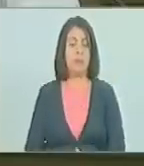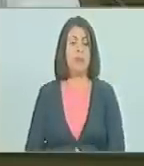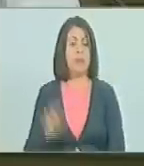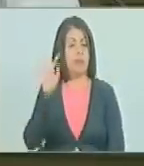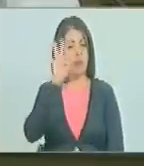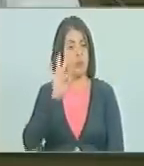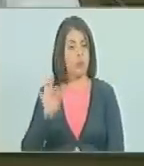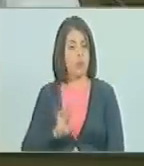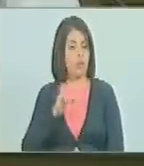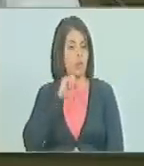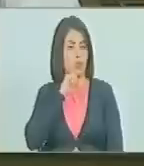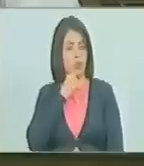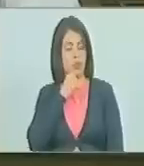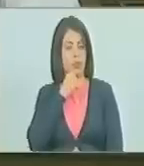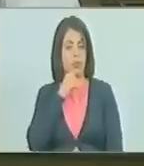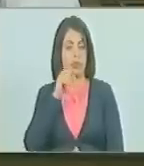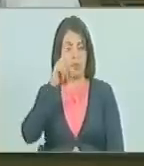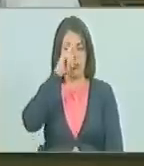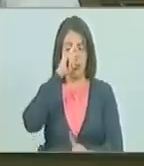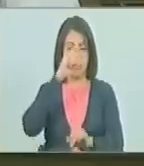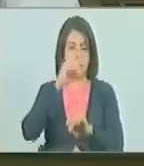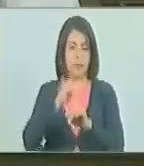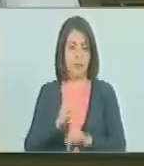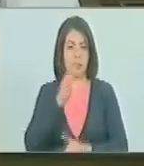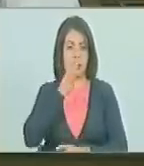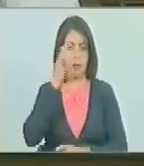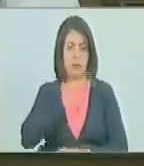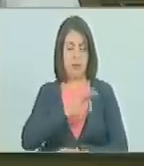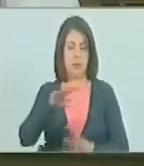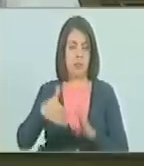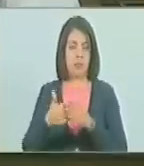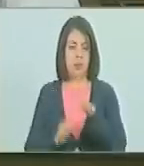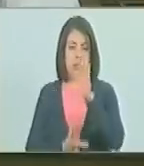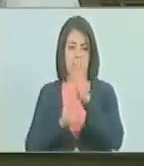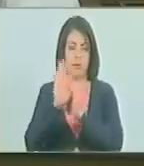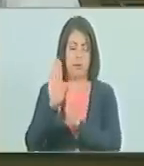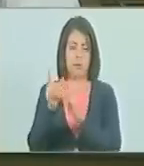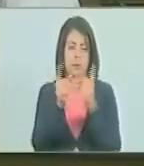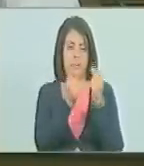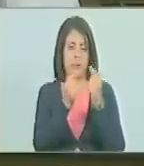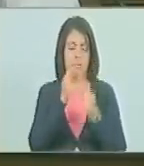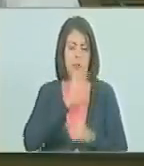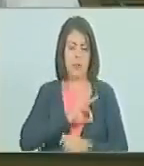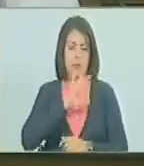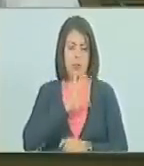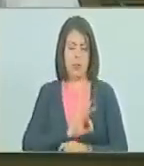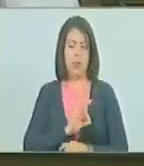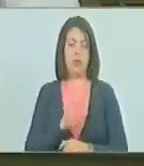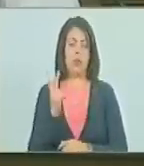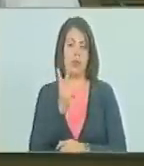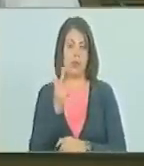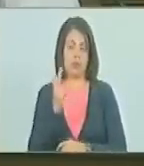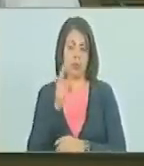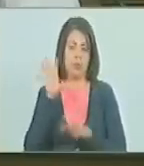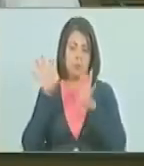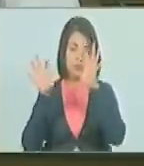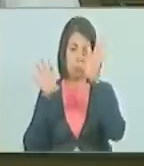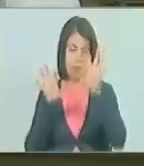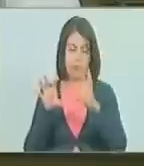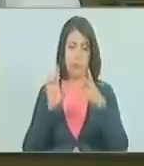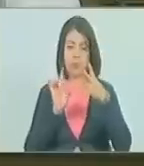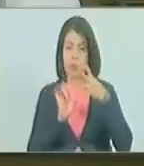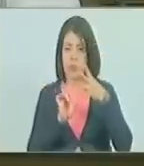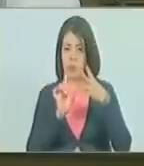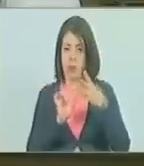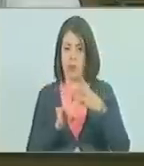la Federación de Rusia con el objetivo de garantizar el desarrollo económico y social entre ambas naciones.